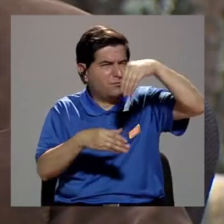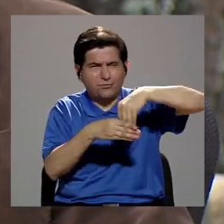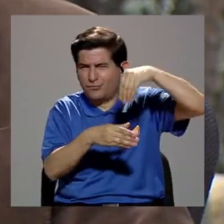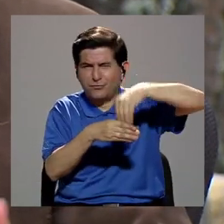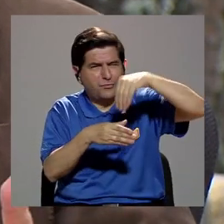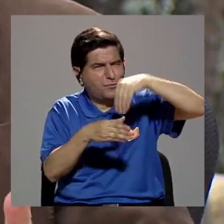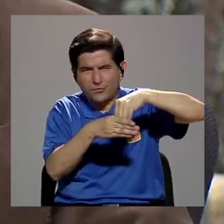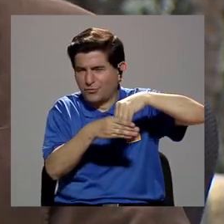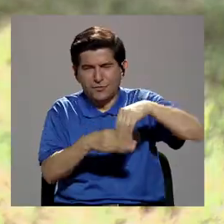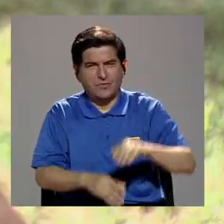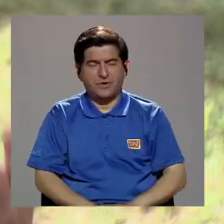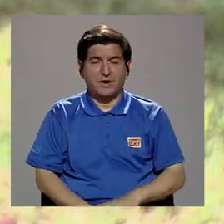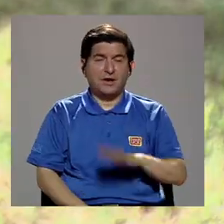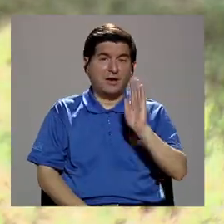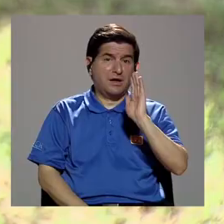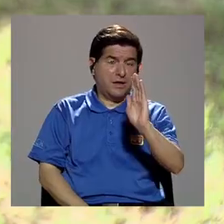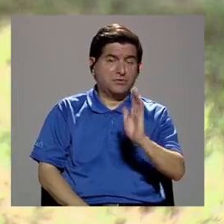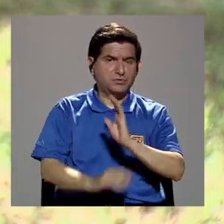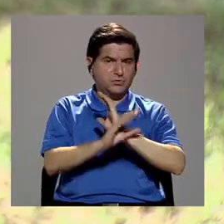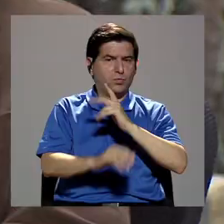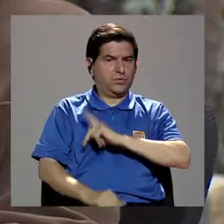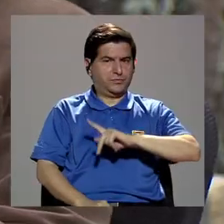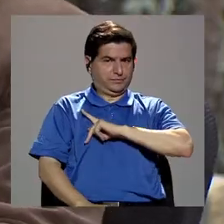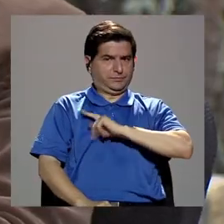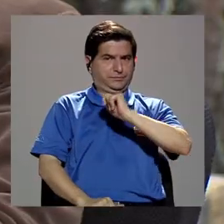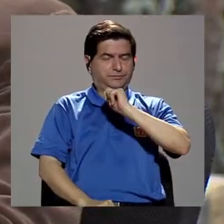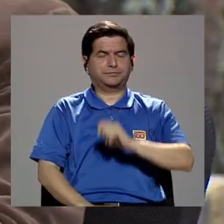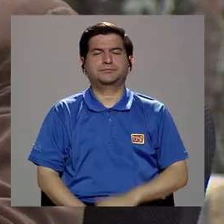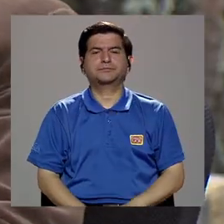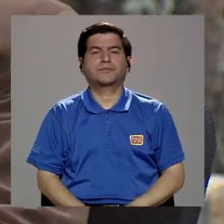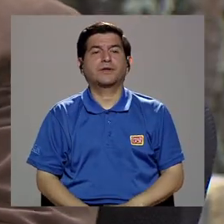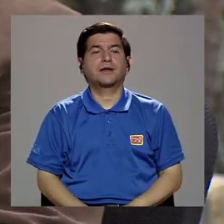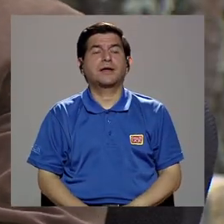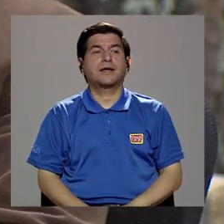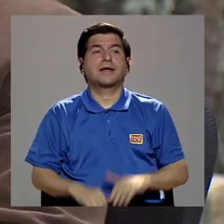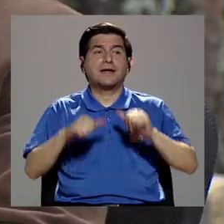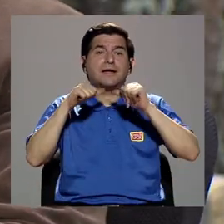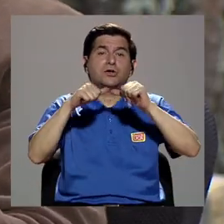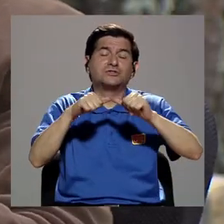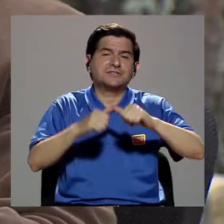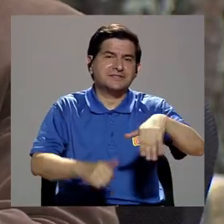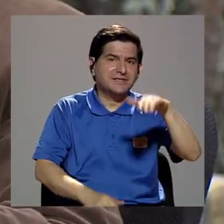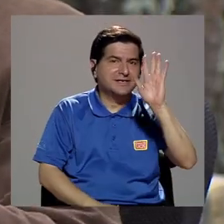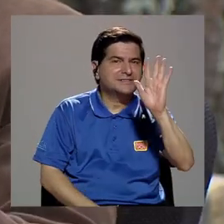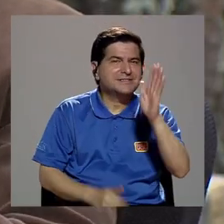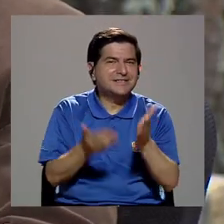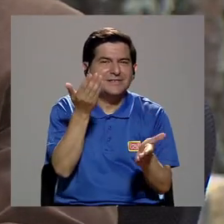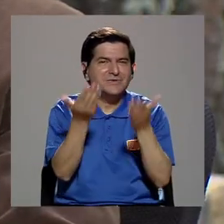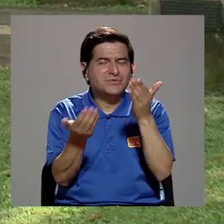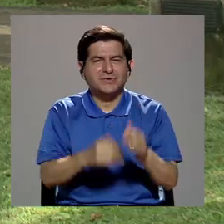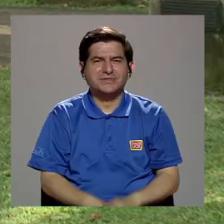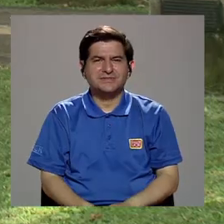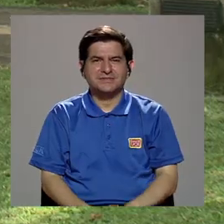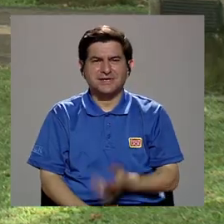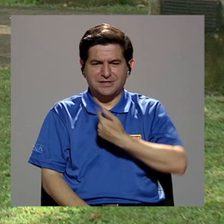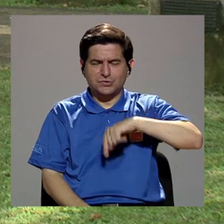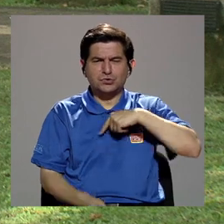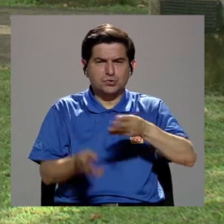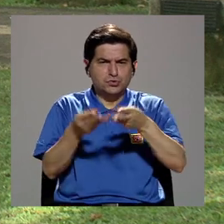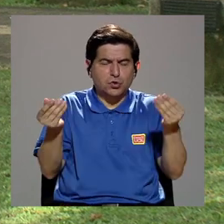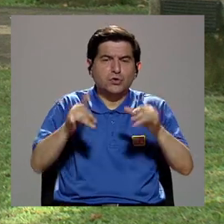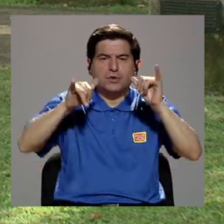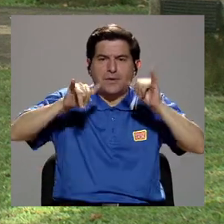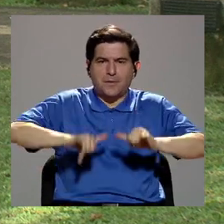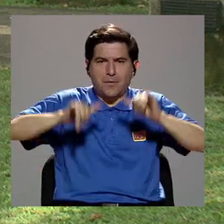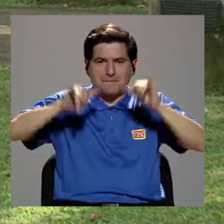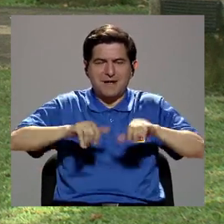propiamente de su cuidado no personal, ¿verdad? Masa. Los siguientes cinco tienen que ver más de cómo producimos y cómo